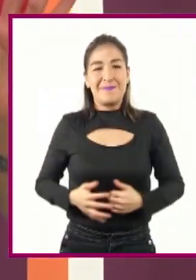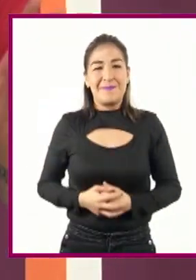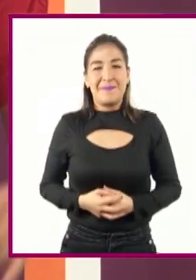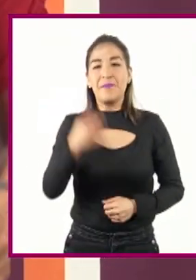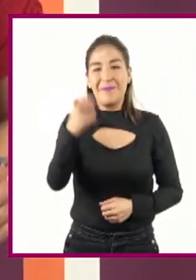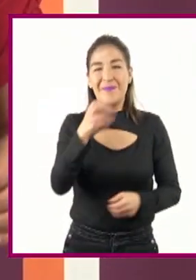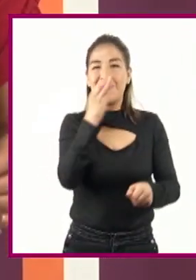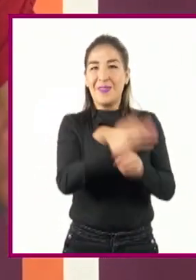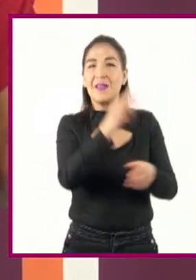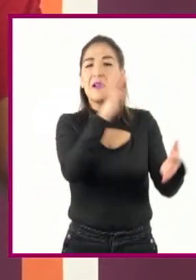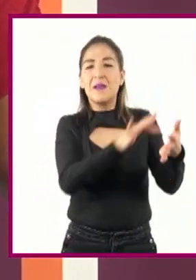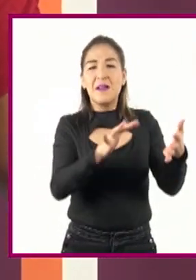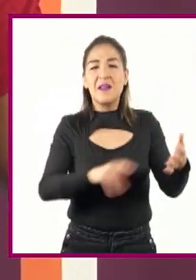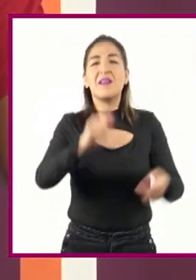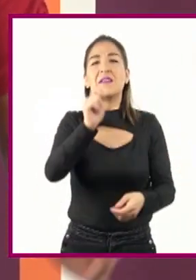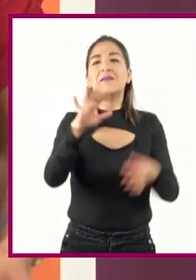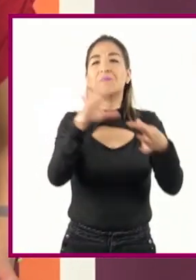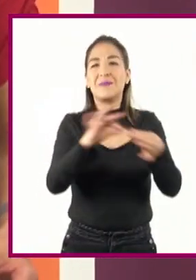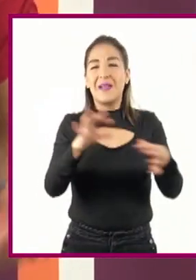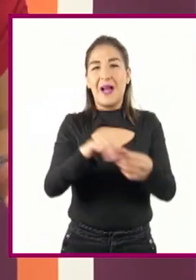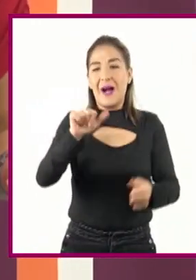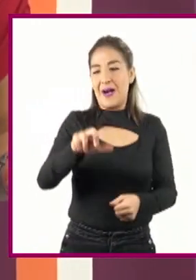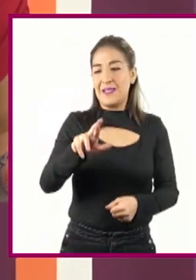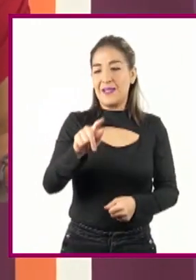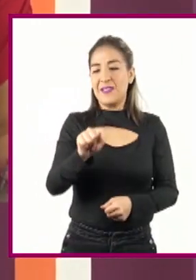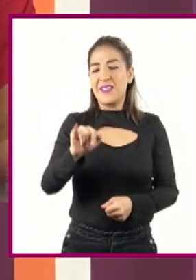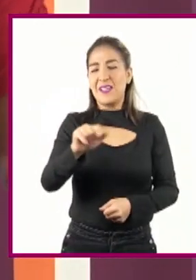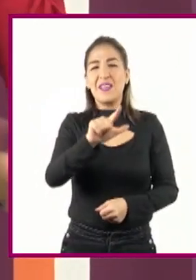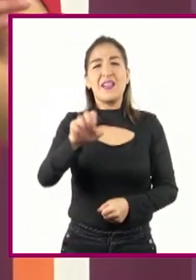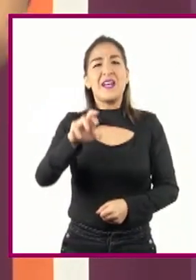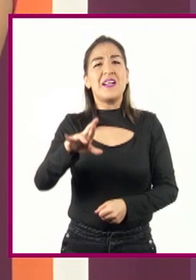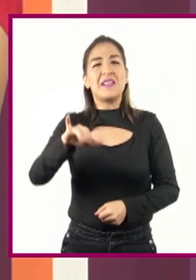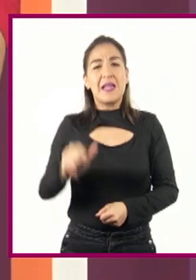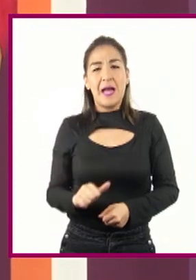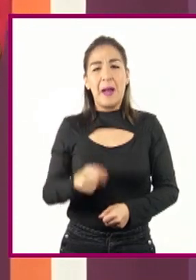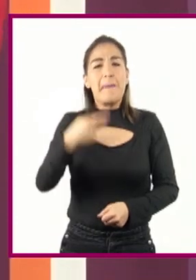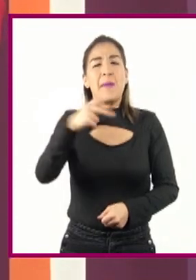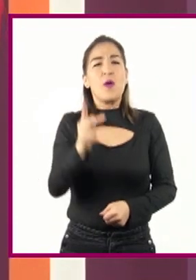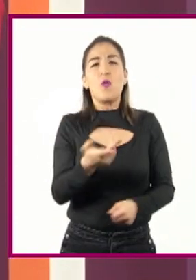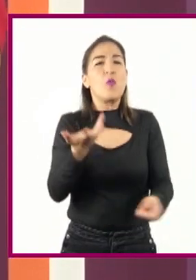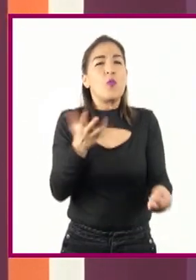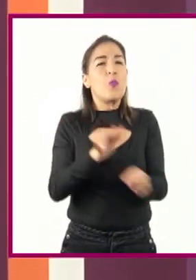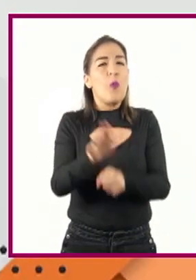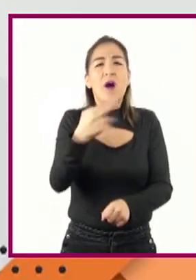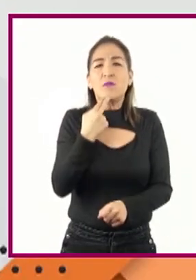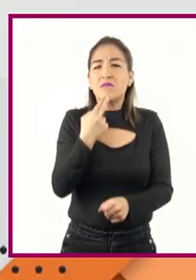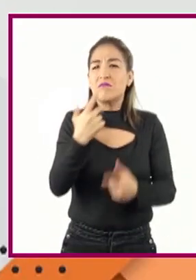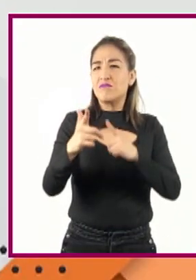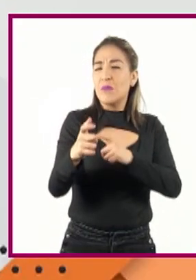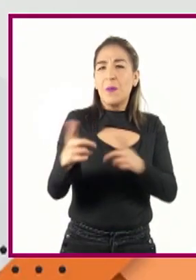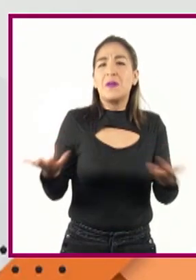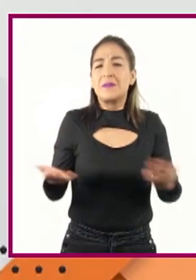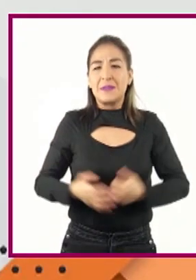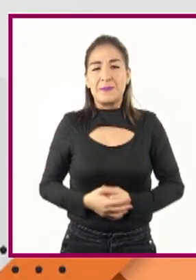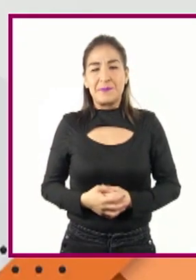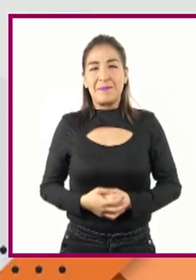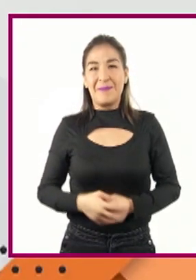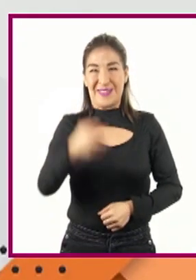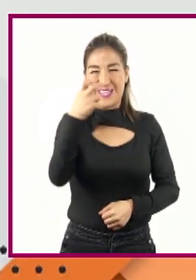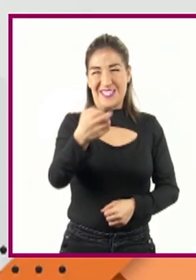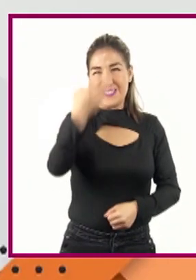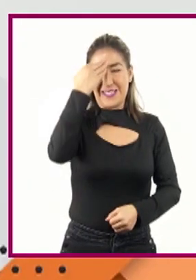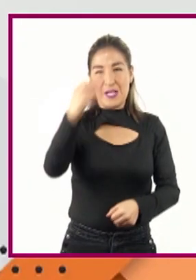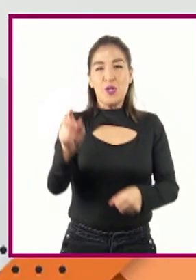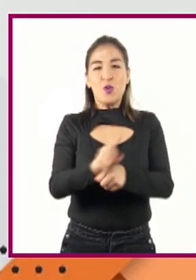En la lectura se menciona la artillería, pero ¿qué tipo de armas se utilizaron? Durante